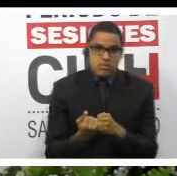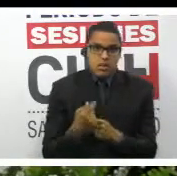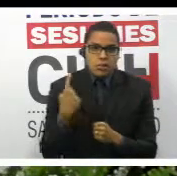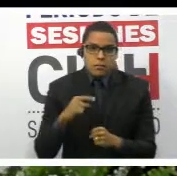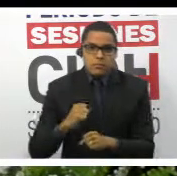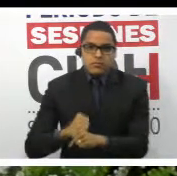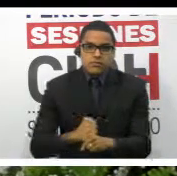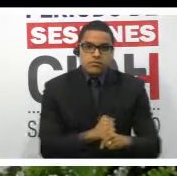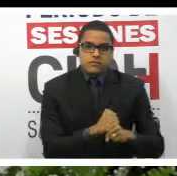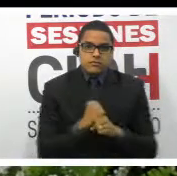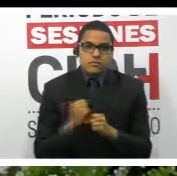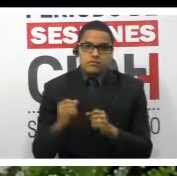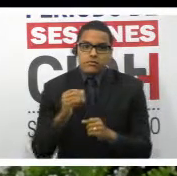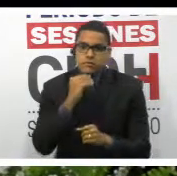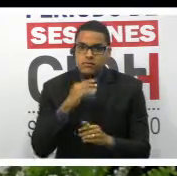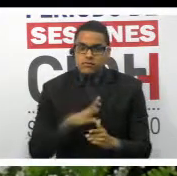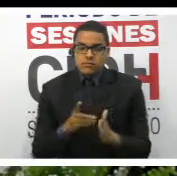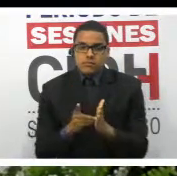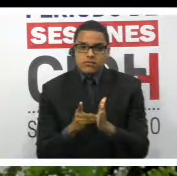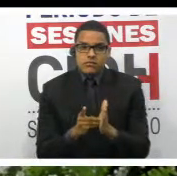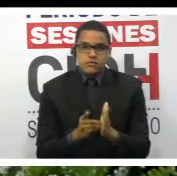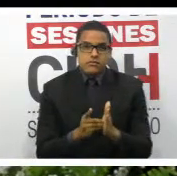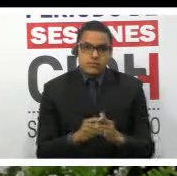representante de aysén